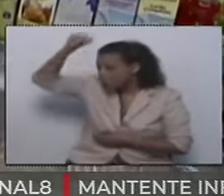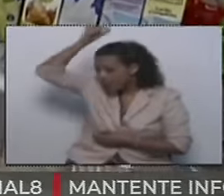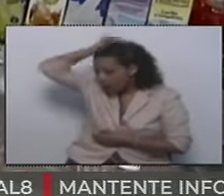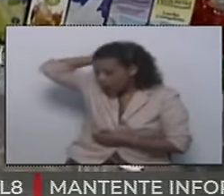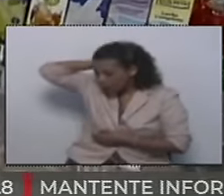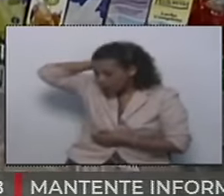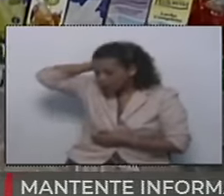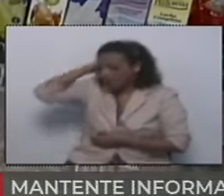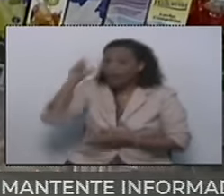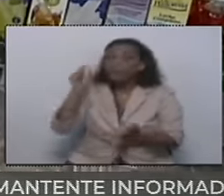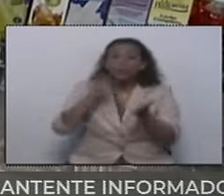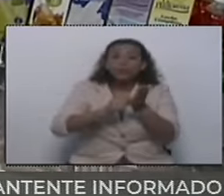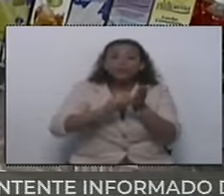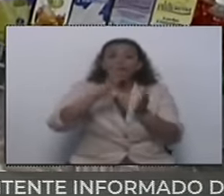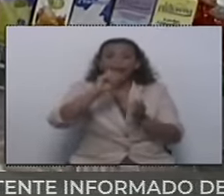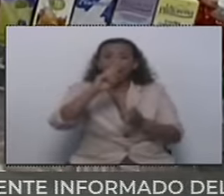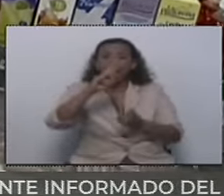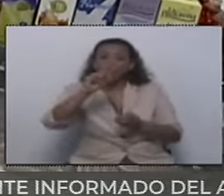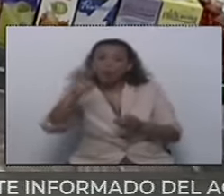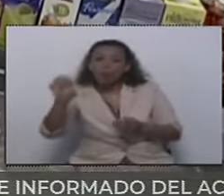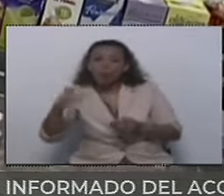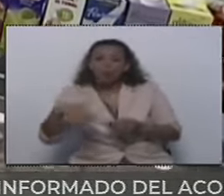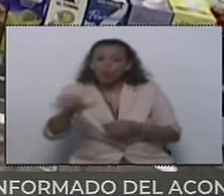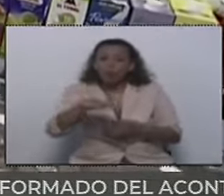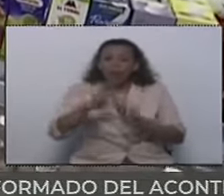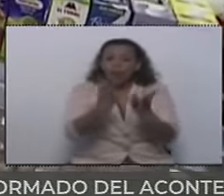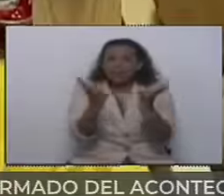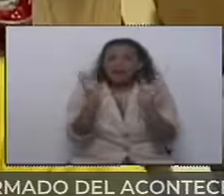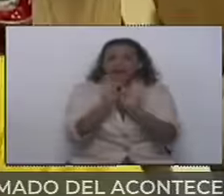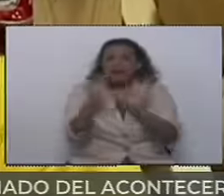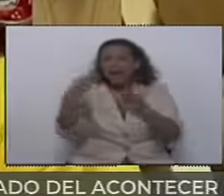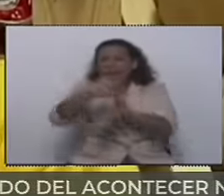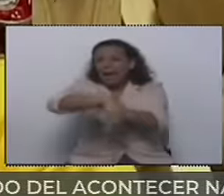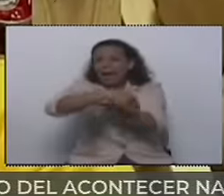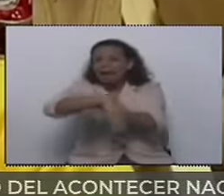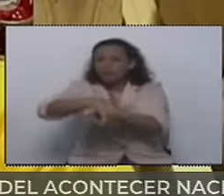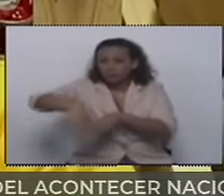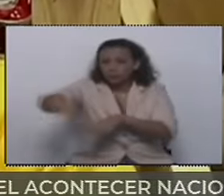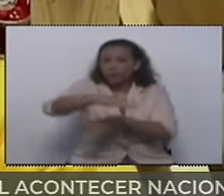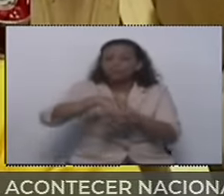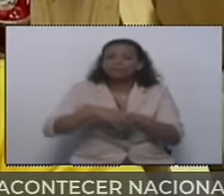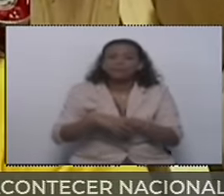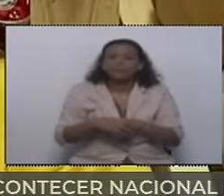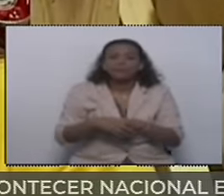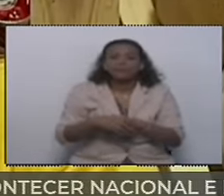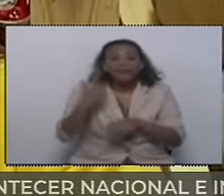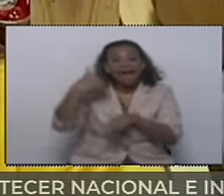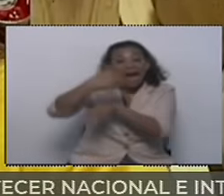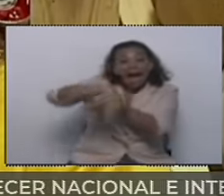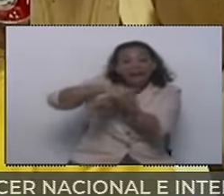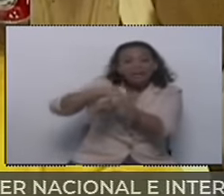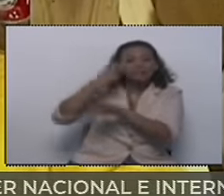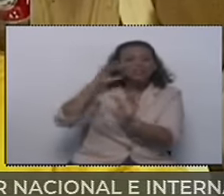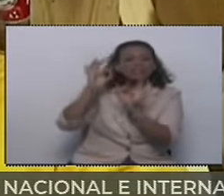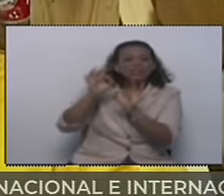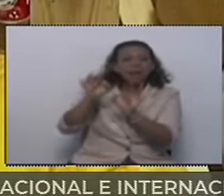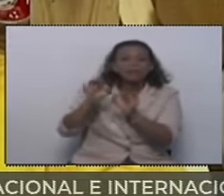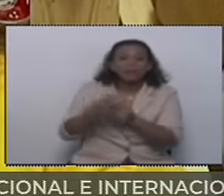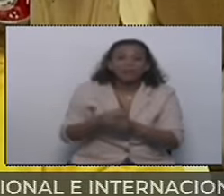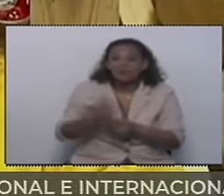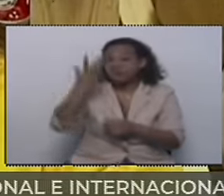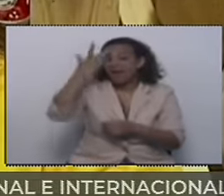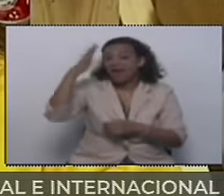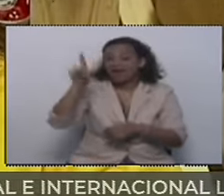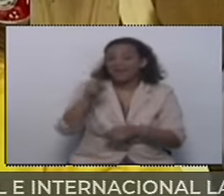parte Punta Cardón? Sector del estadio. ¿Qué parte sector del estadio? Calle Alexis Aulán, sector del estadio. ¿Qué parte de la calle Alexis Aulán?